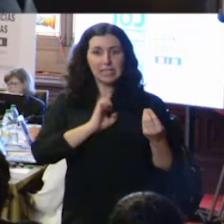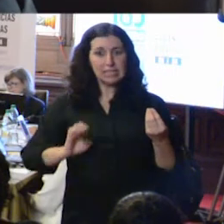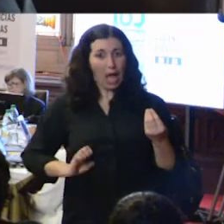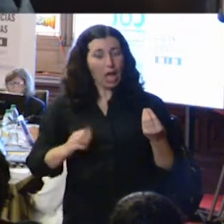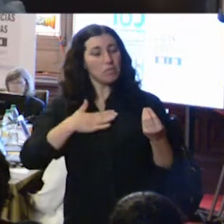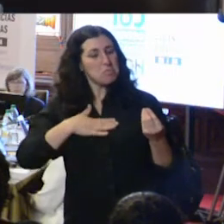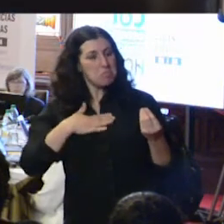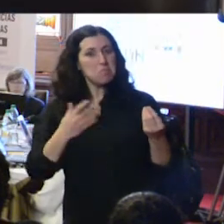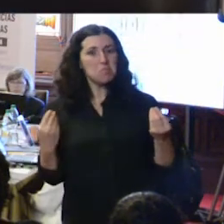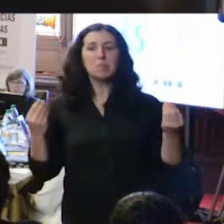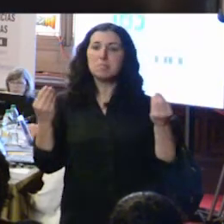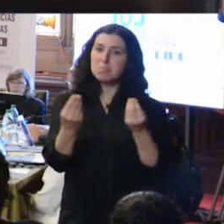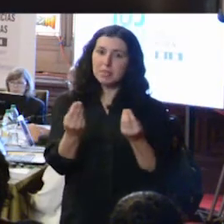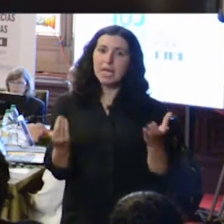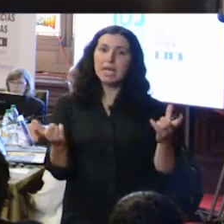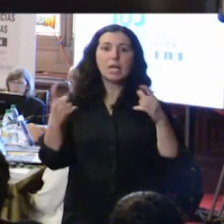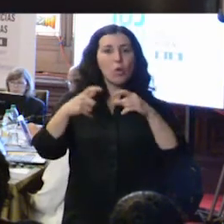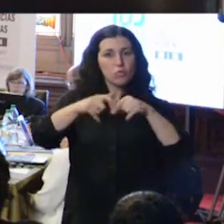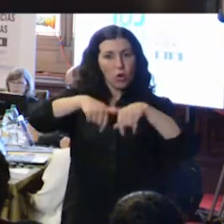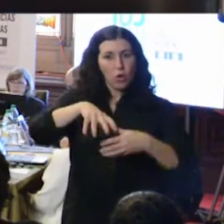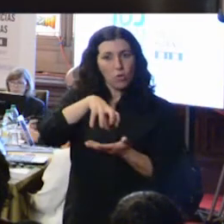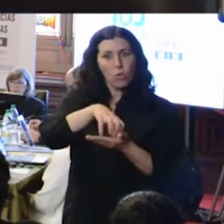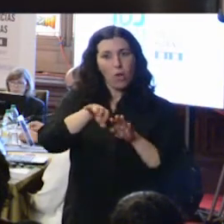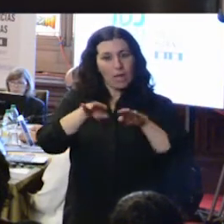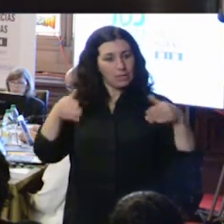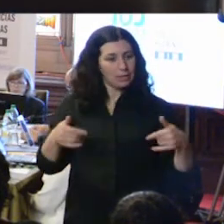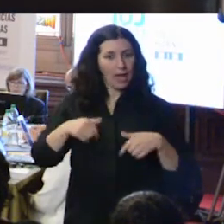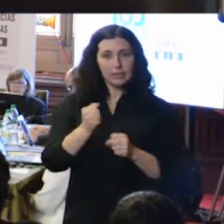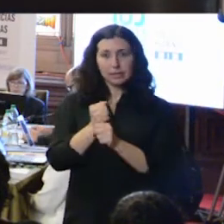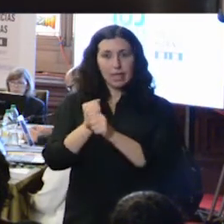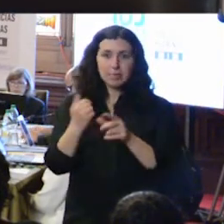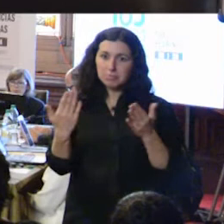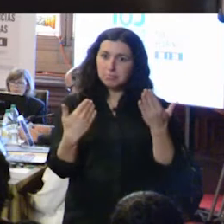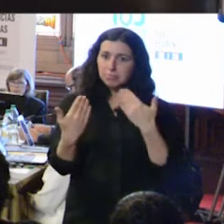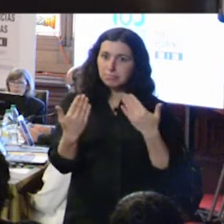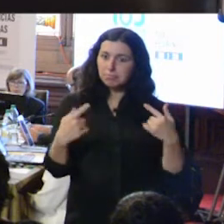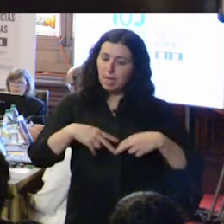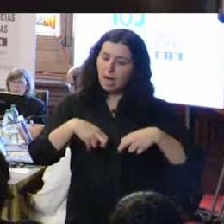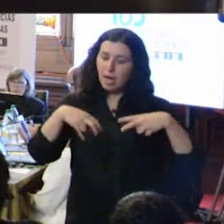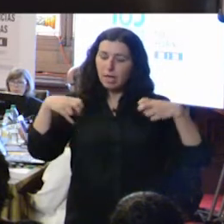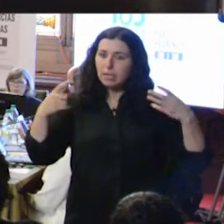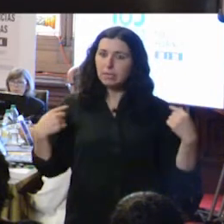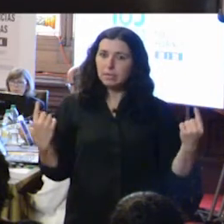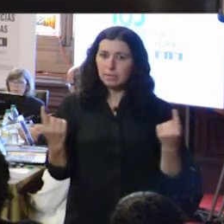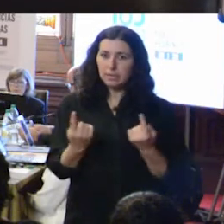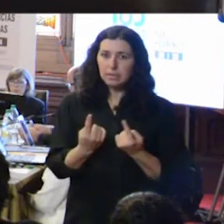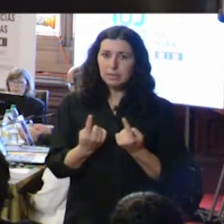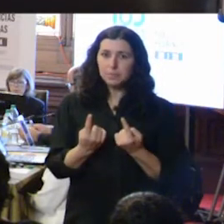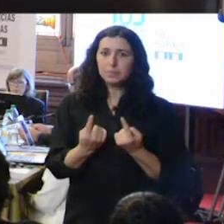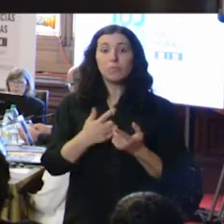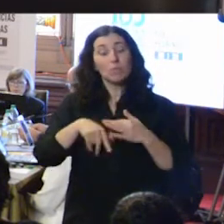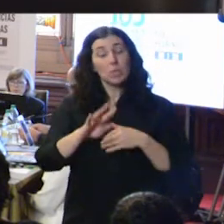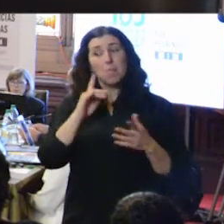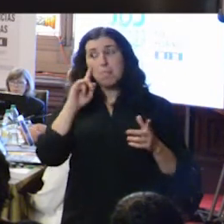de poderse reunir en esta mesa de trabajo para analizar desde